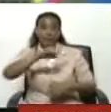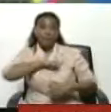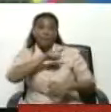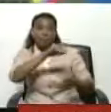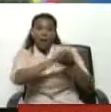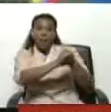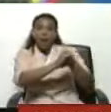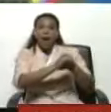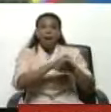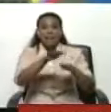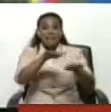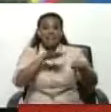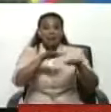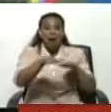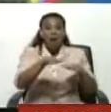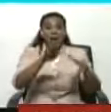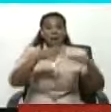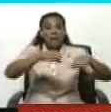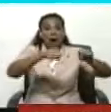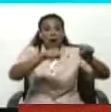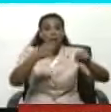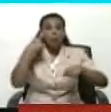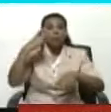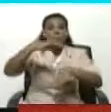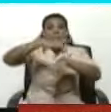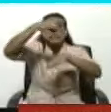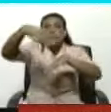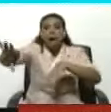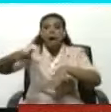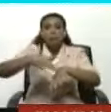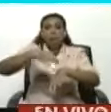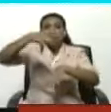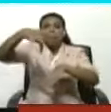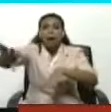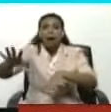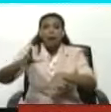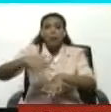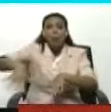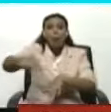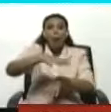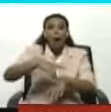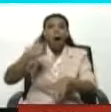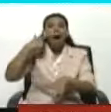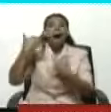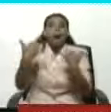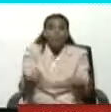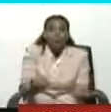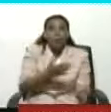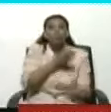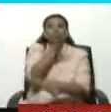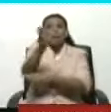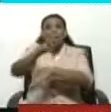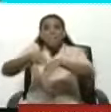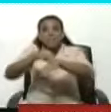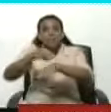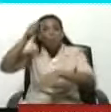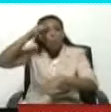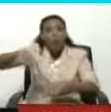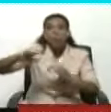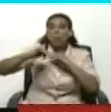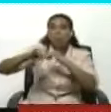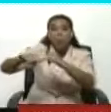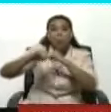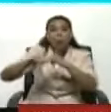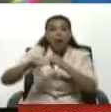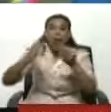pueblo de San Carlos, totalmente abandonado, desvalido, y tiene que ir un ministro pueblo, como el